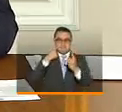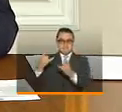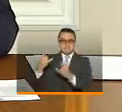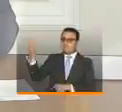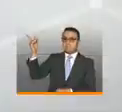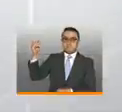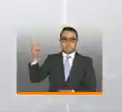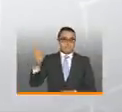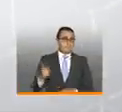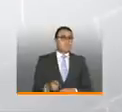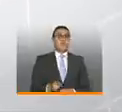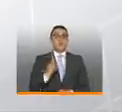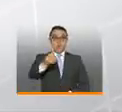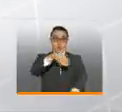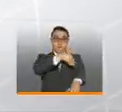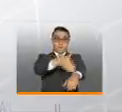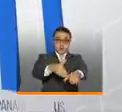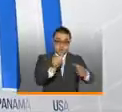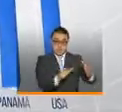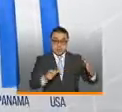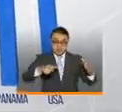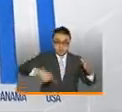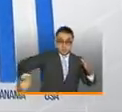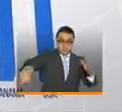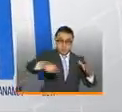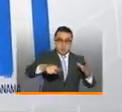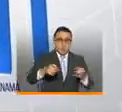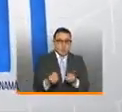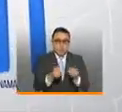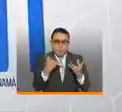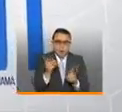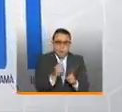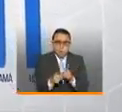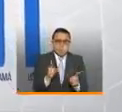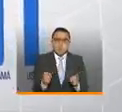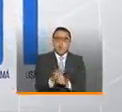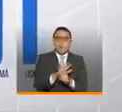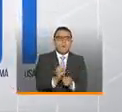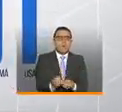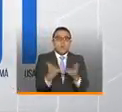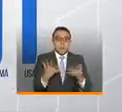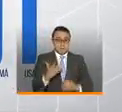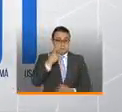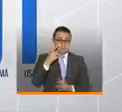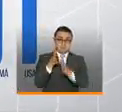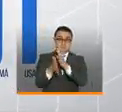los contagios por millón. Colombia, como ustedes pueden ver allí, registra